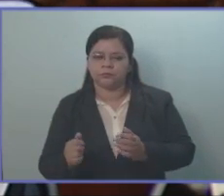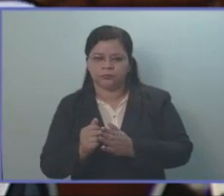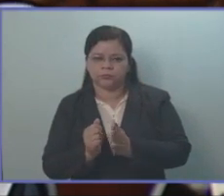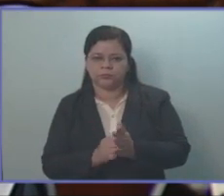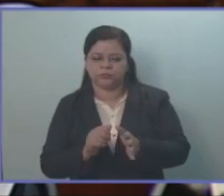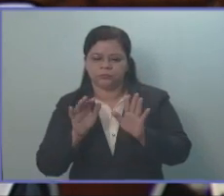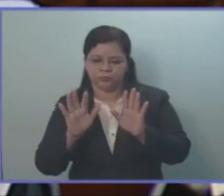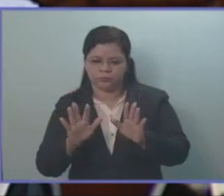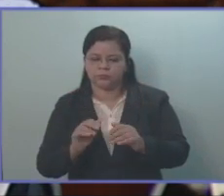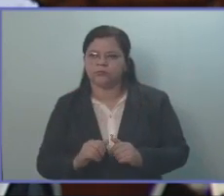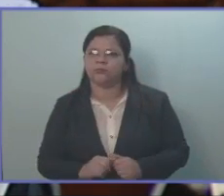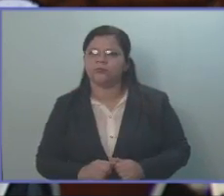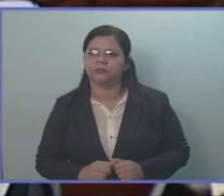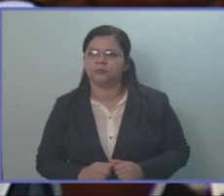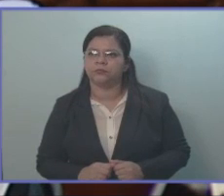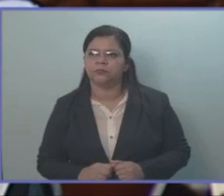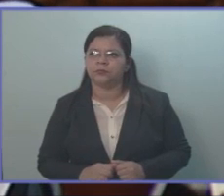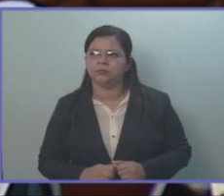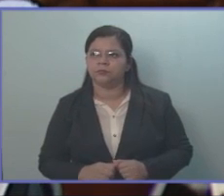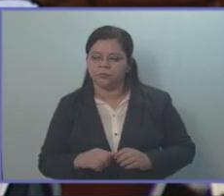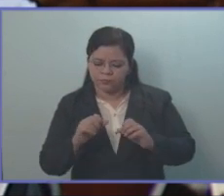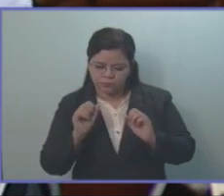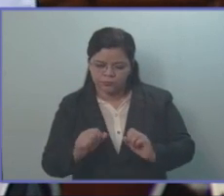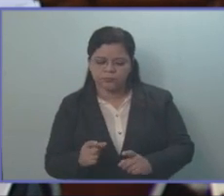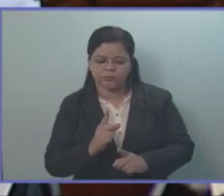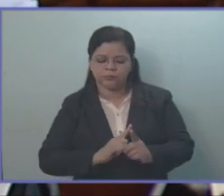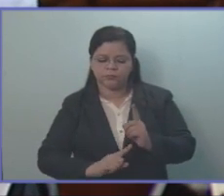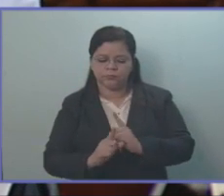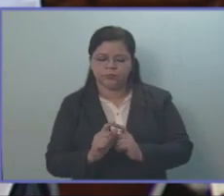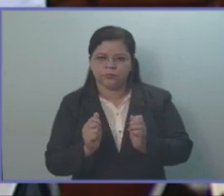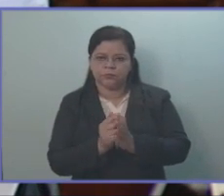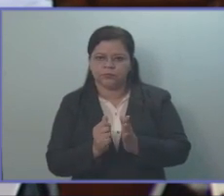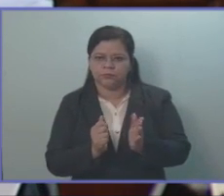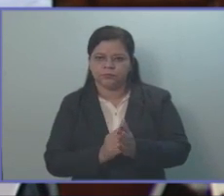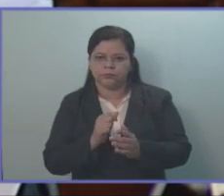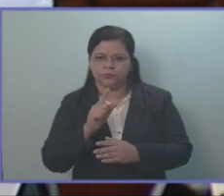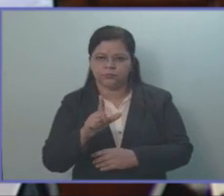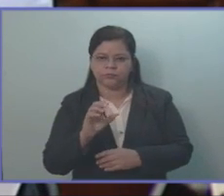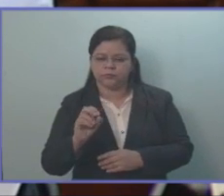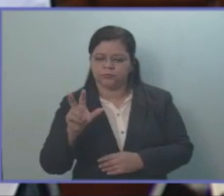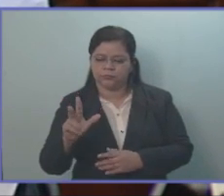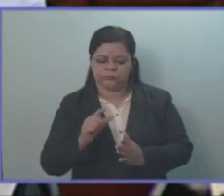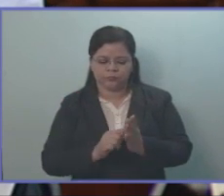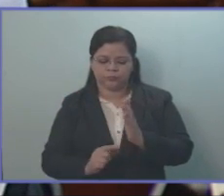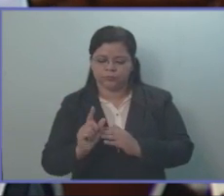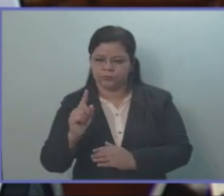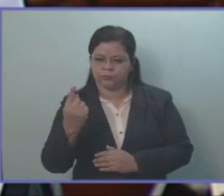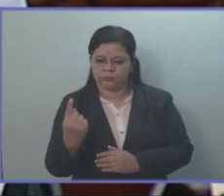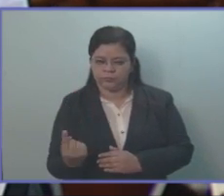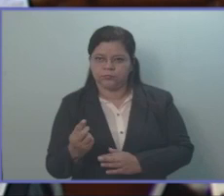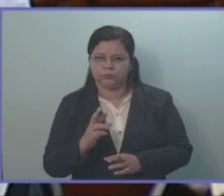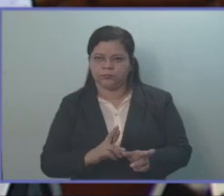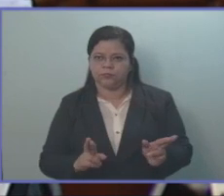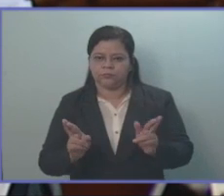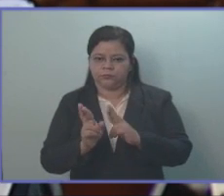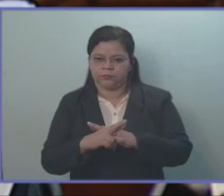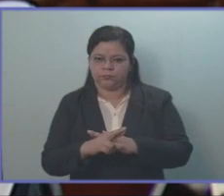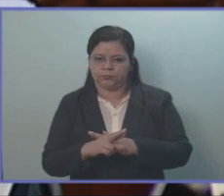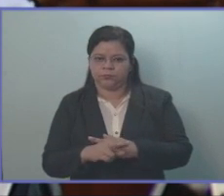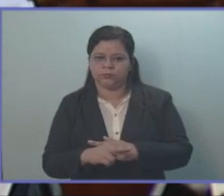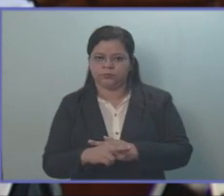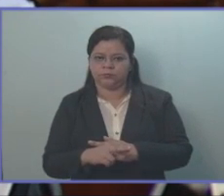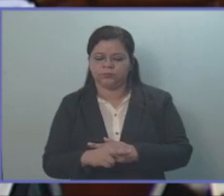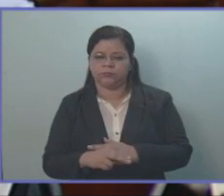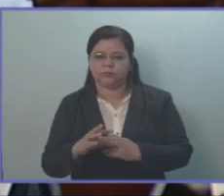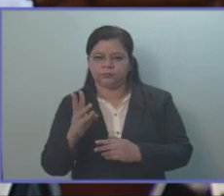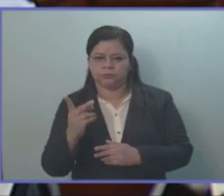Artículo 10. Sustitúyese en el artículo 103 el inciso primero y refórmase